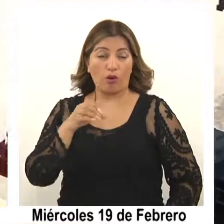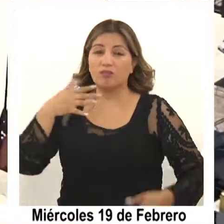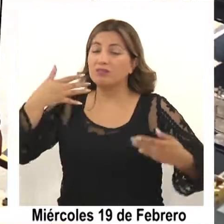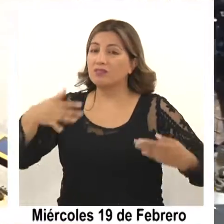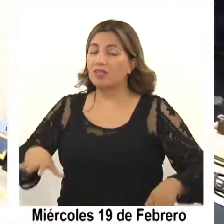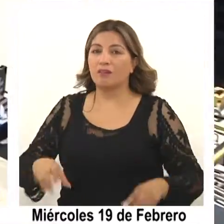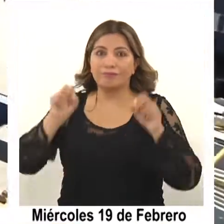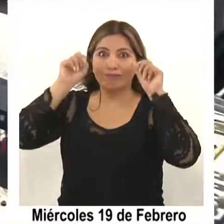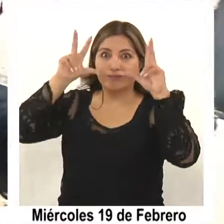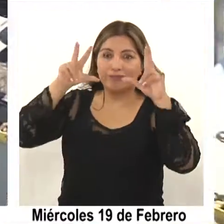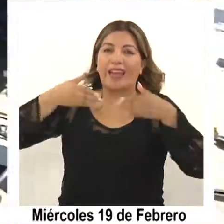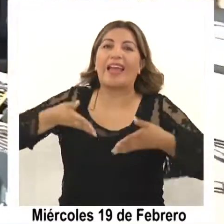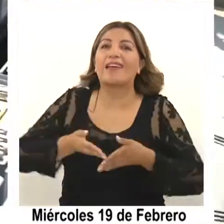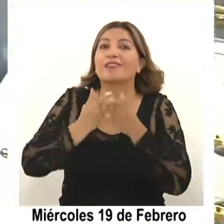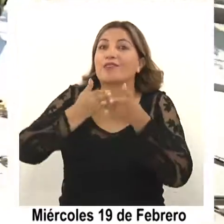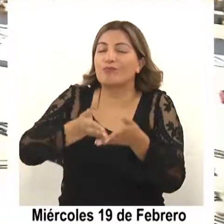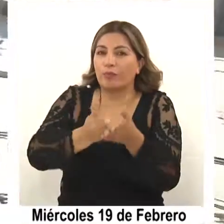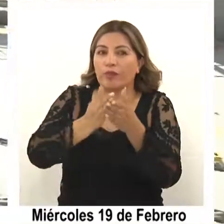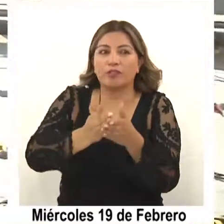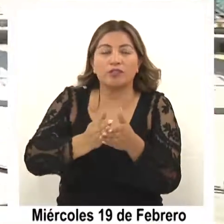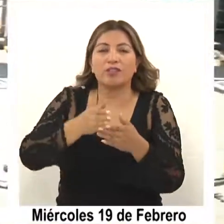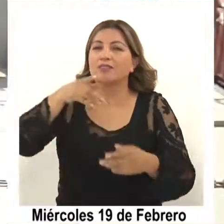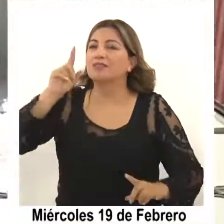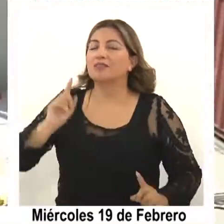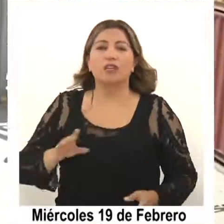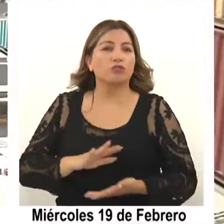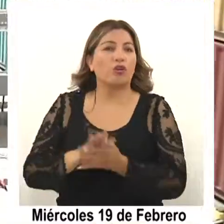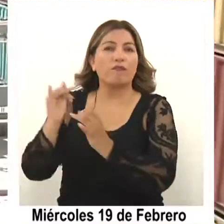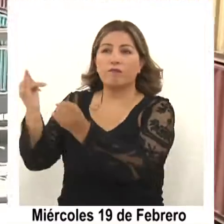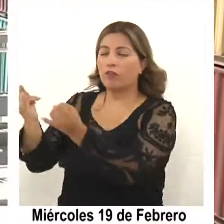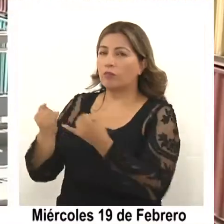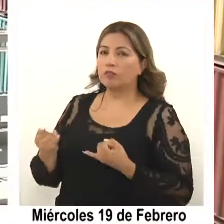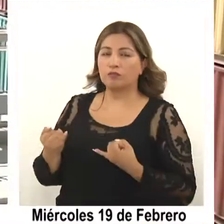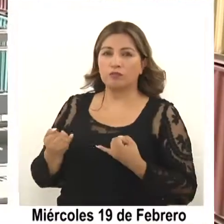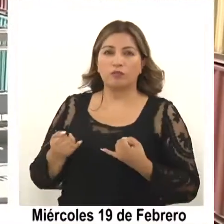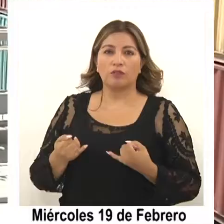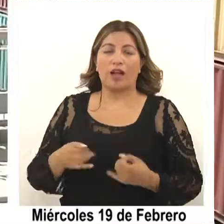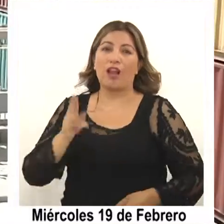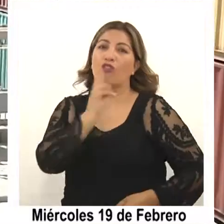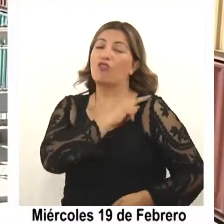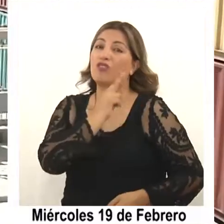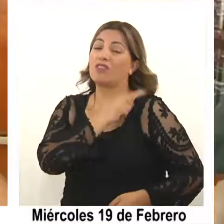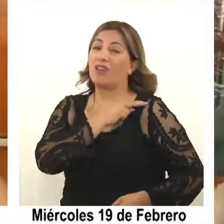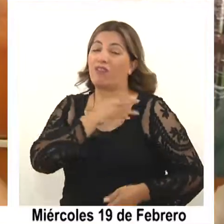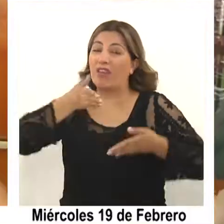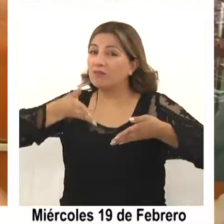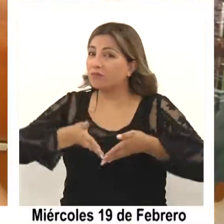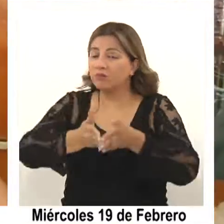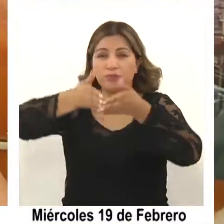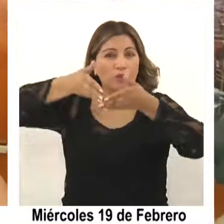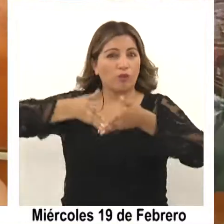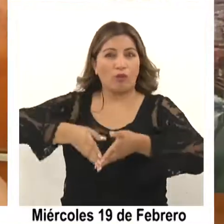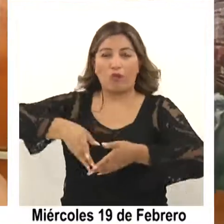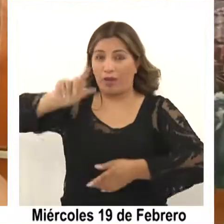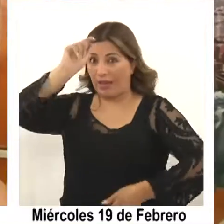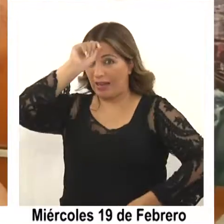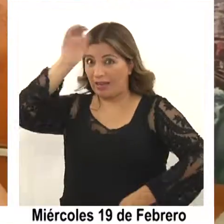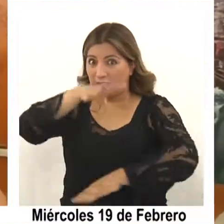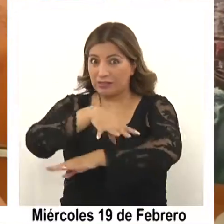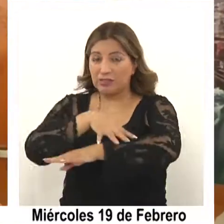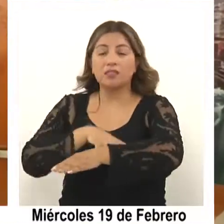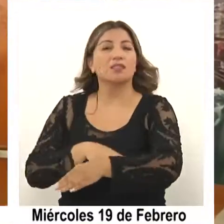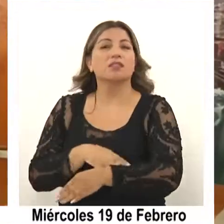en el puerto nosotros ya tenemos las instrucciones dadas a los capitanes de los buques en caso que haya alguna detección